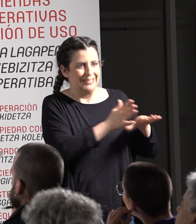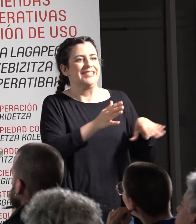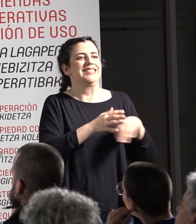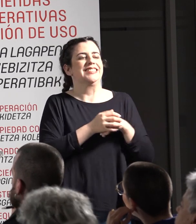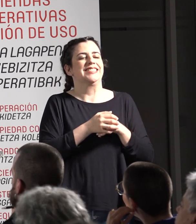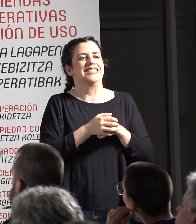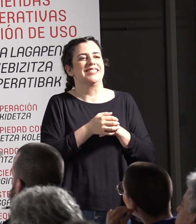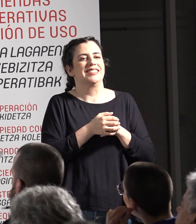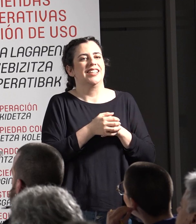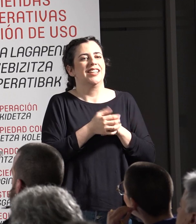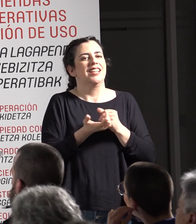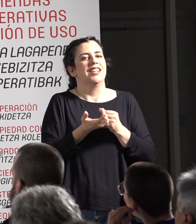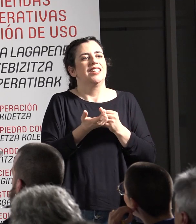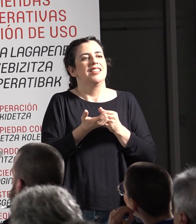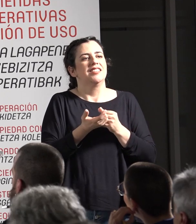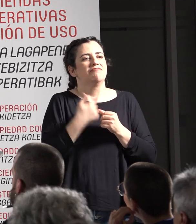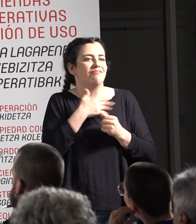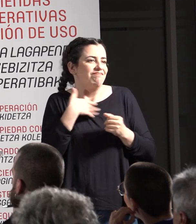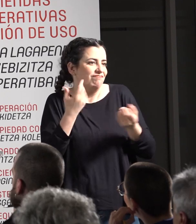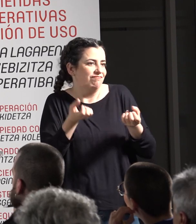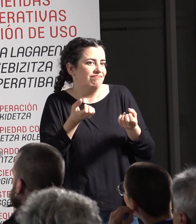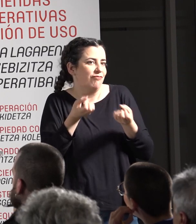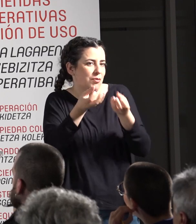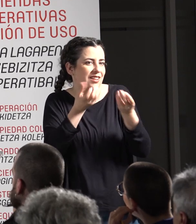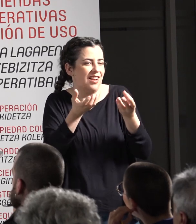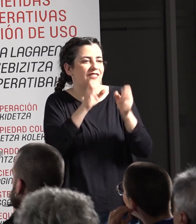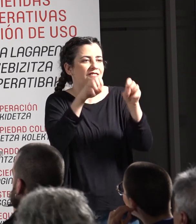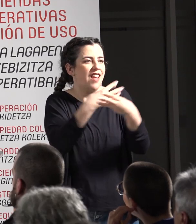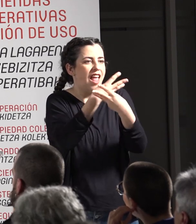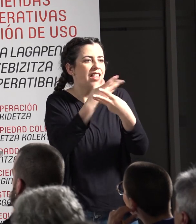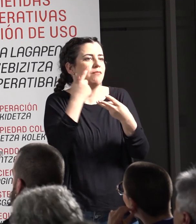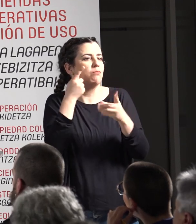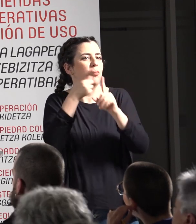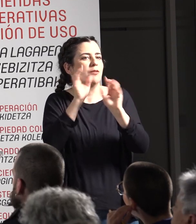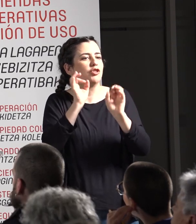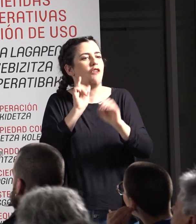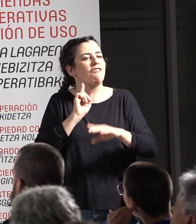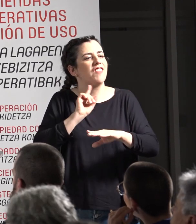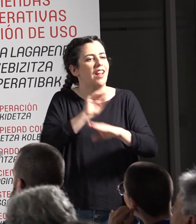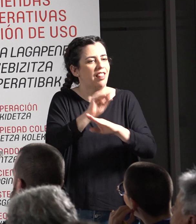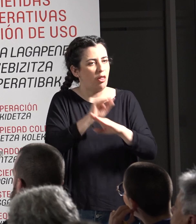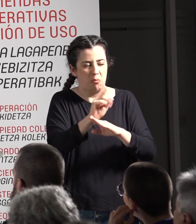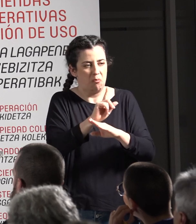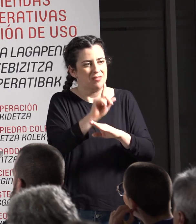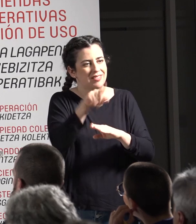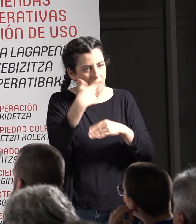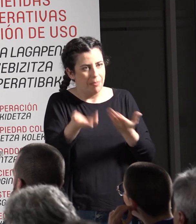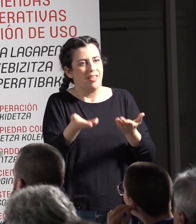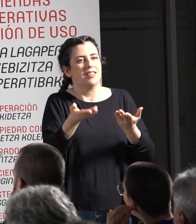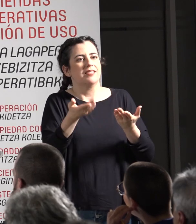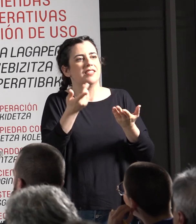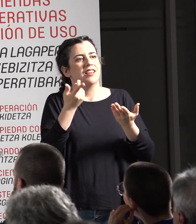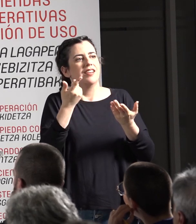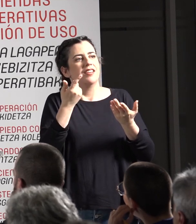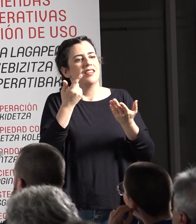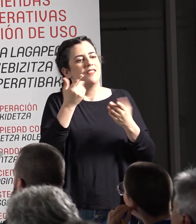bueno, FIARE no solamente está ahí para ofrecer la financiación, sino que va más allá de la propia financiación. Va a